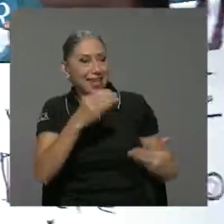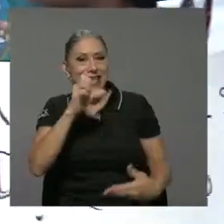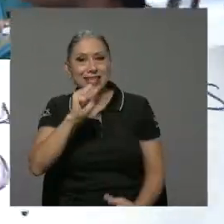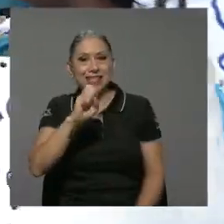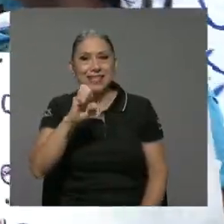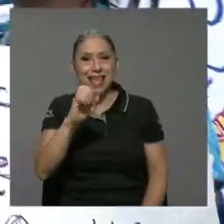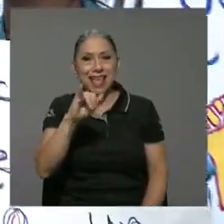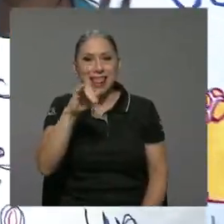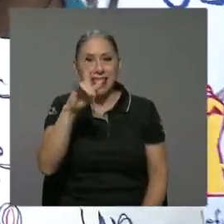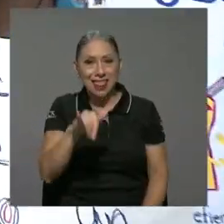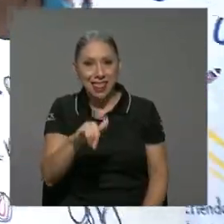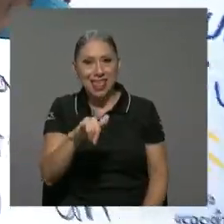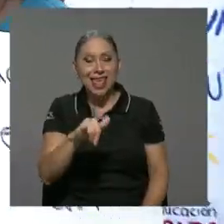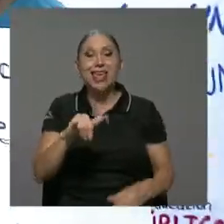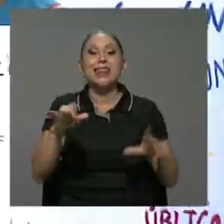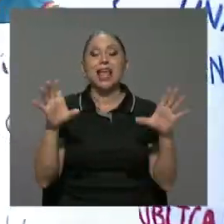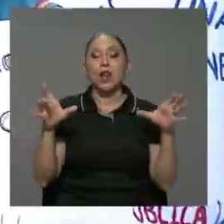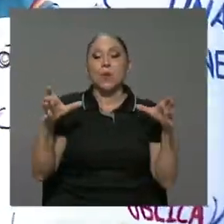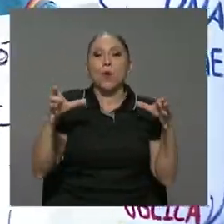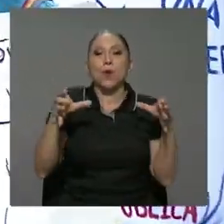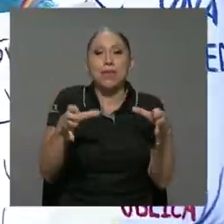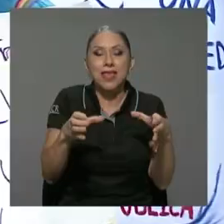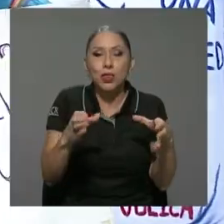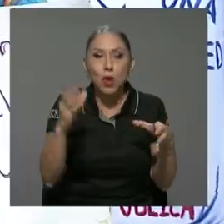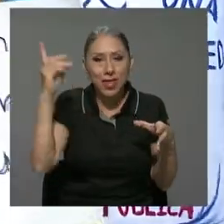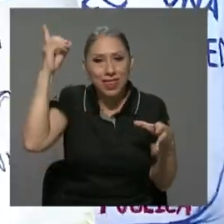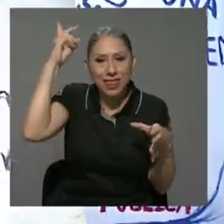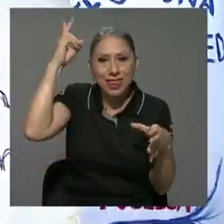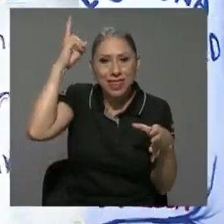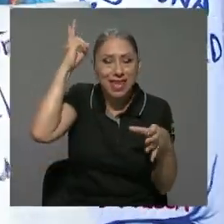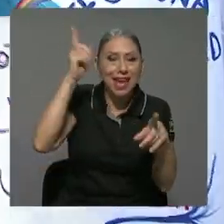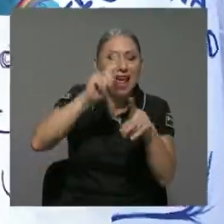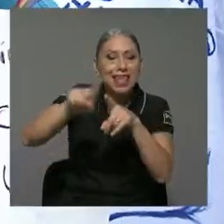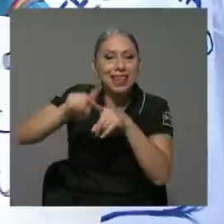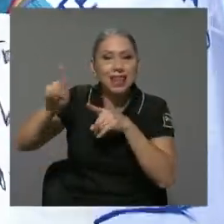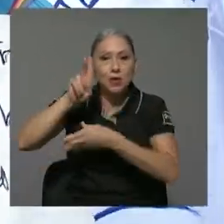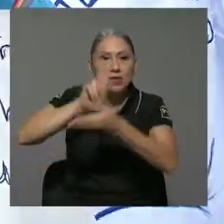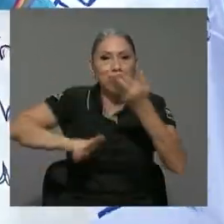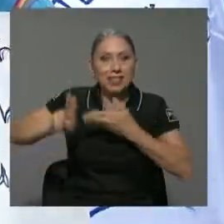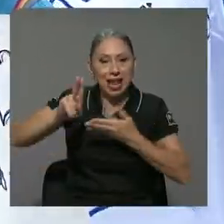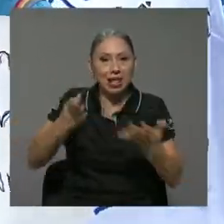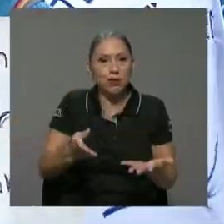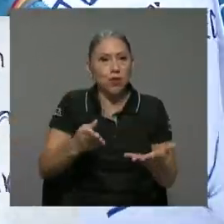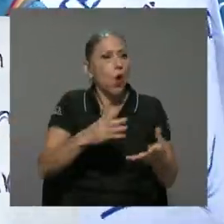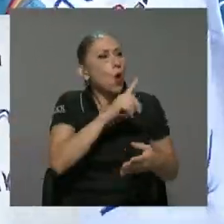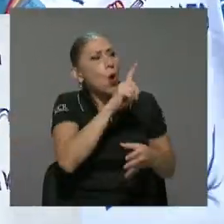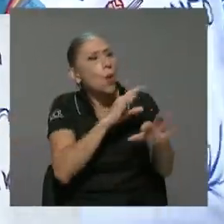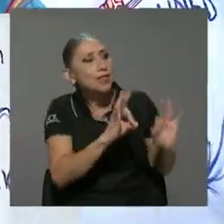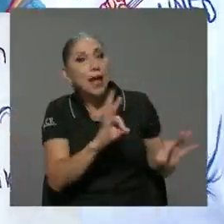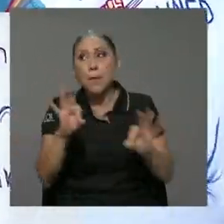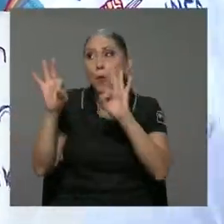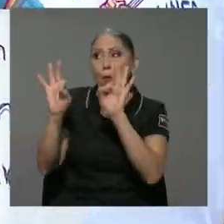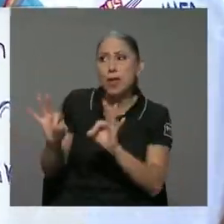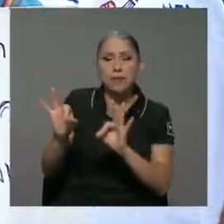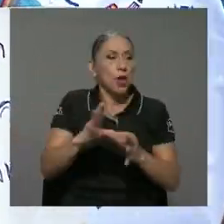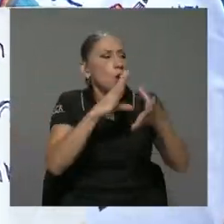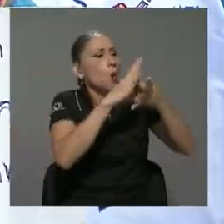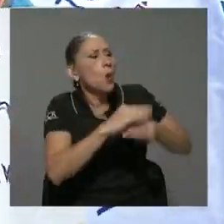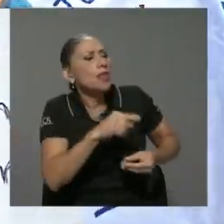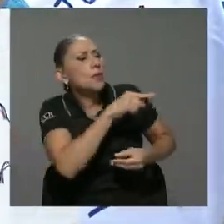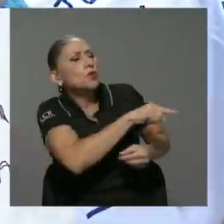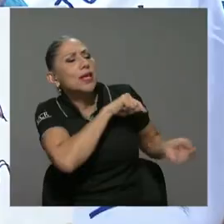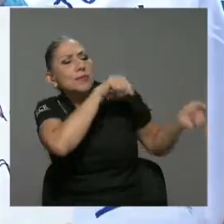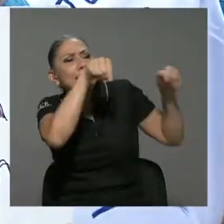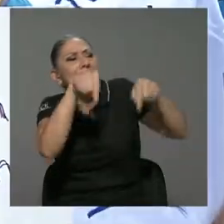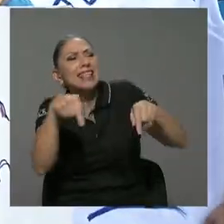del MINTU, el Movimiento Indígena Interuniversitario. ¿Cómo está, Seidy? Muy bien. Seidy, cuénteme por qué están ustedes presentes aquí